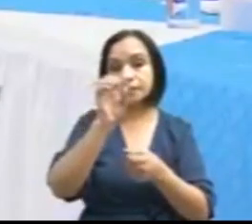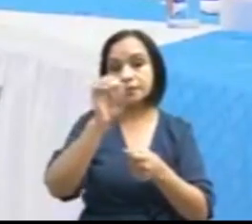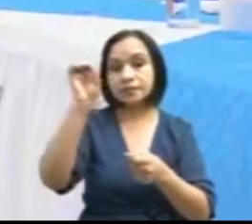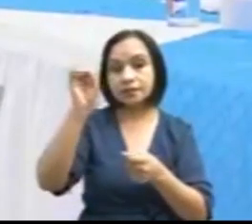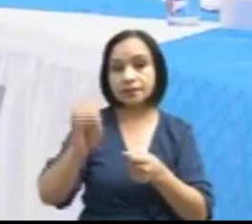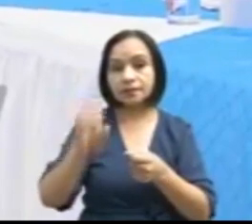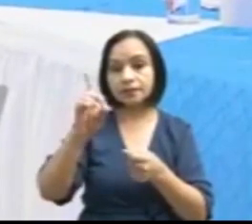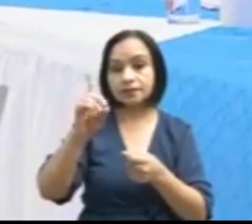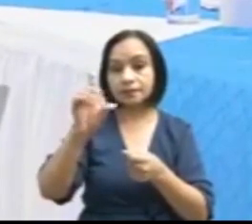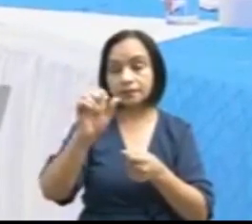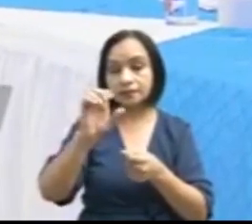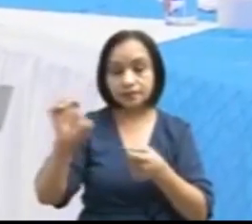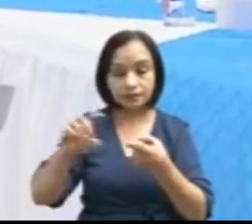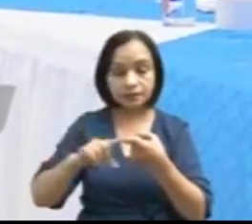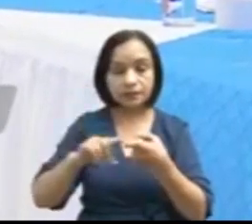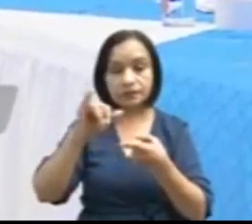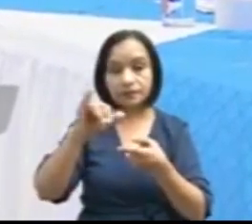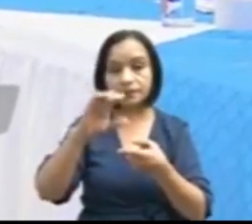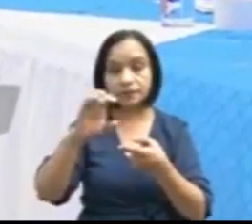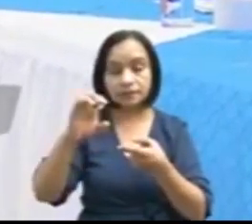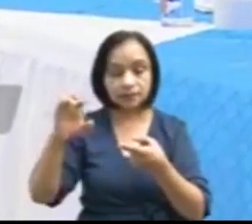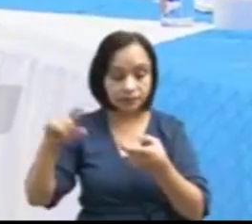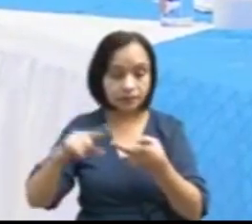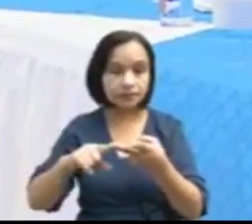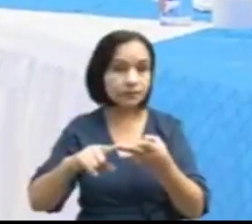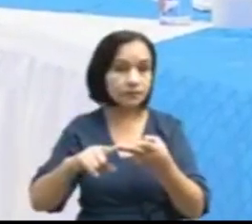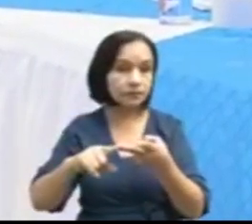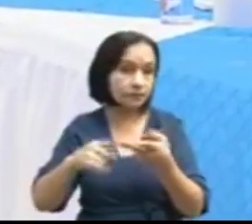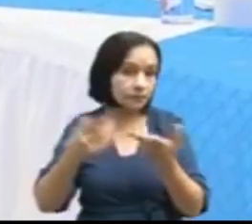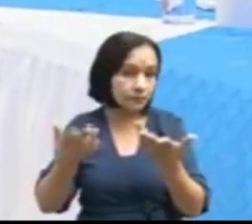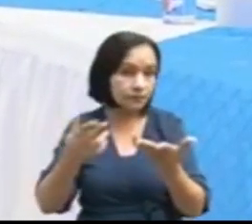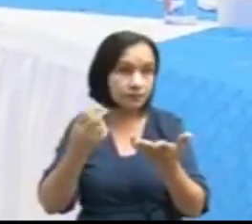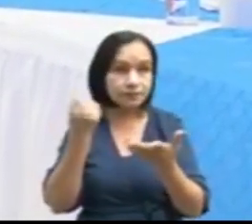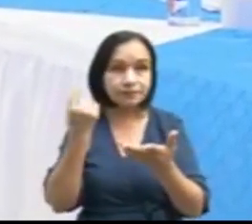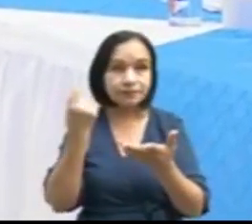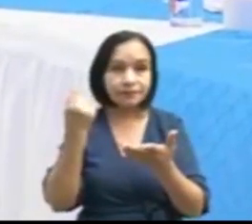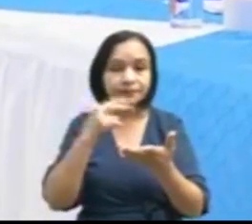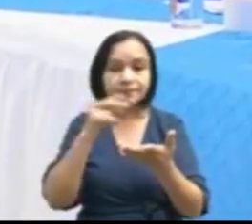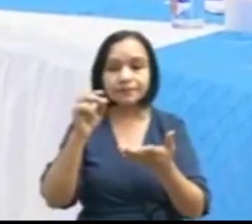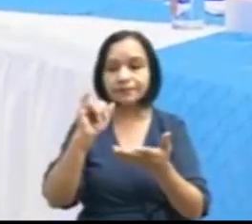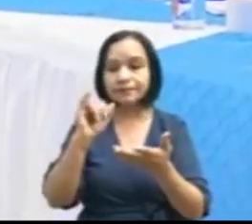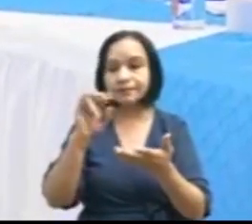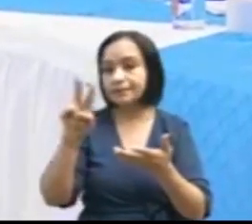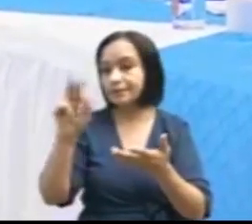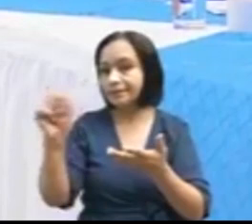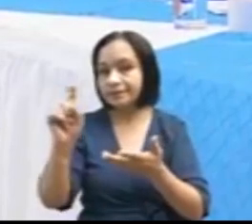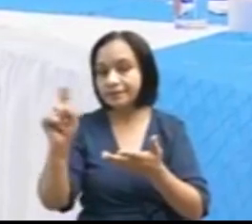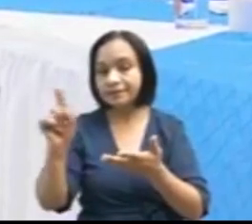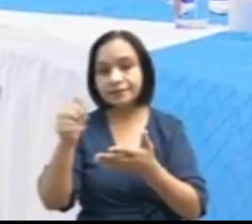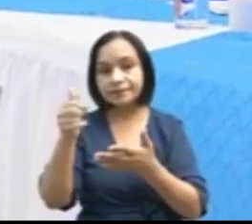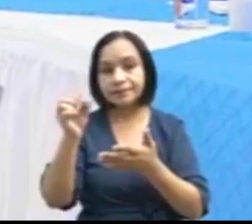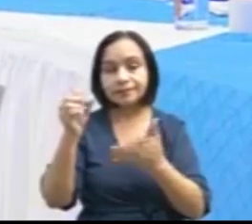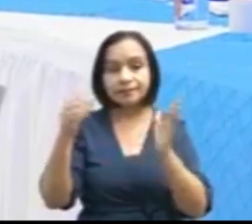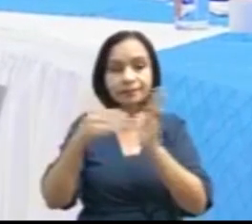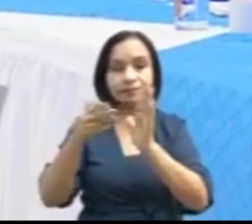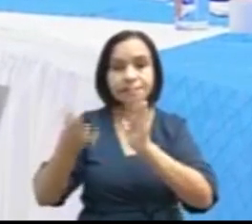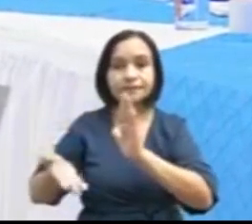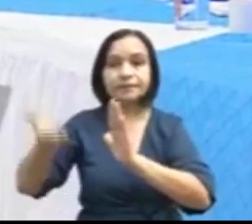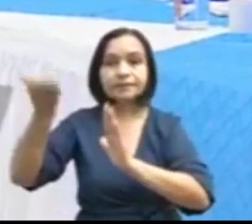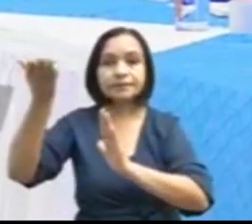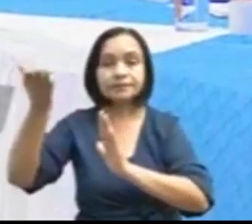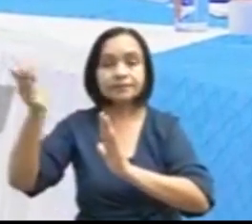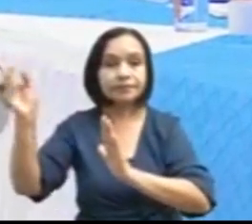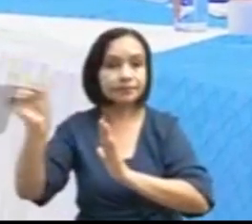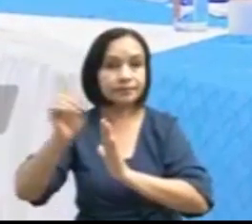en DAI, 50% en ISC, y ahí ya no abarca, pues, el IVA. Y ya de 60 mil en adelante, pues ya no